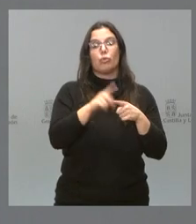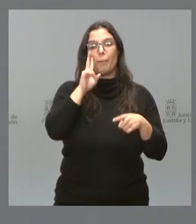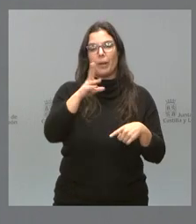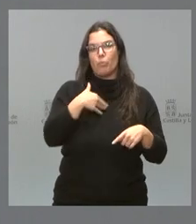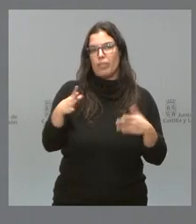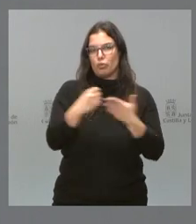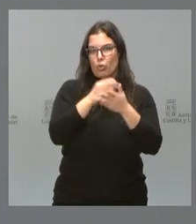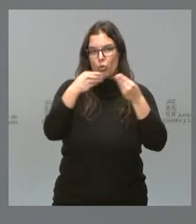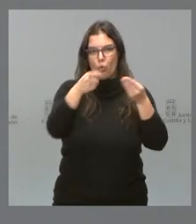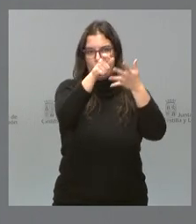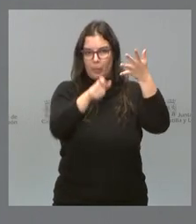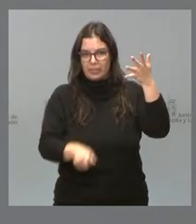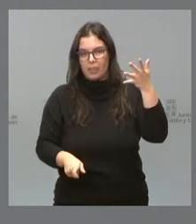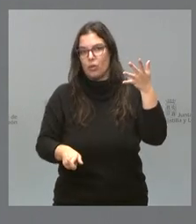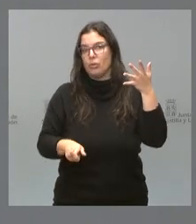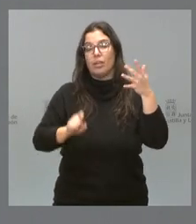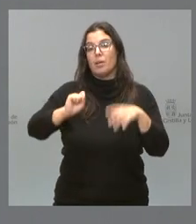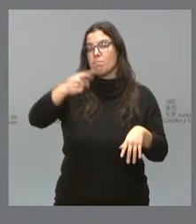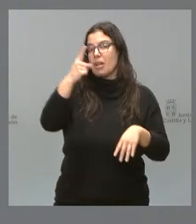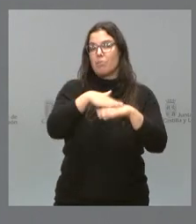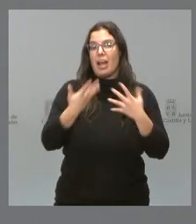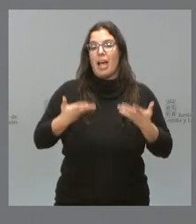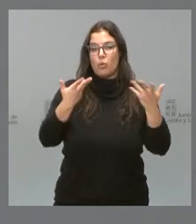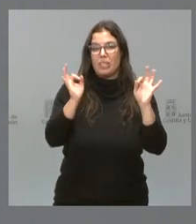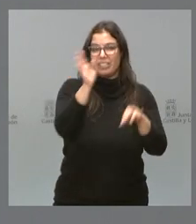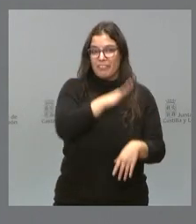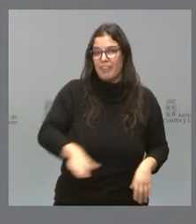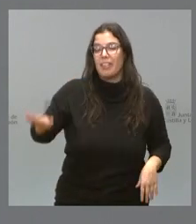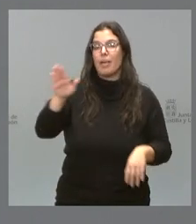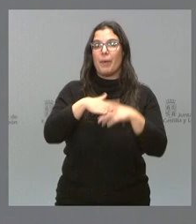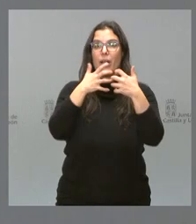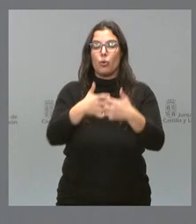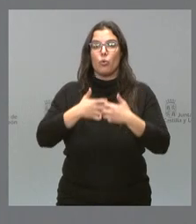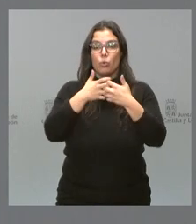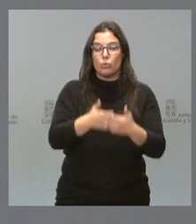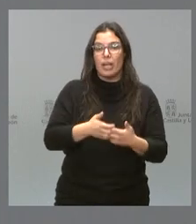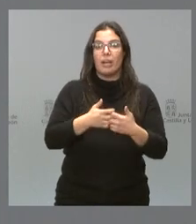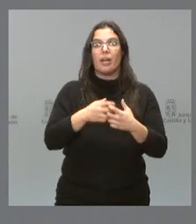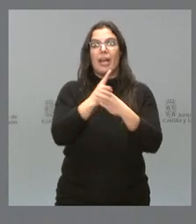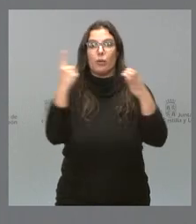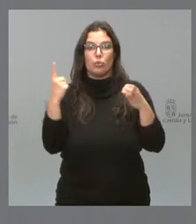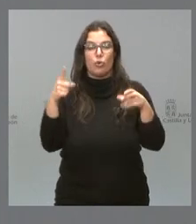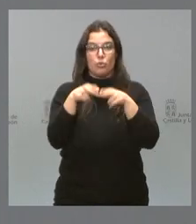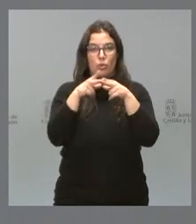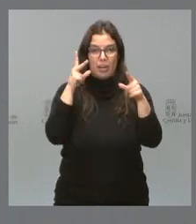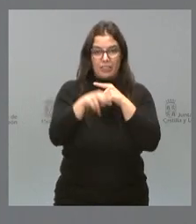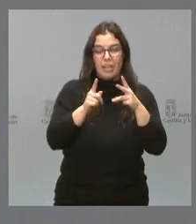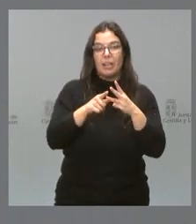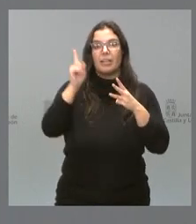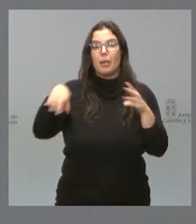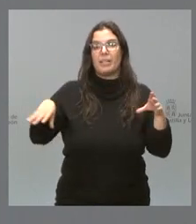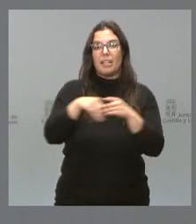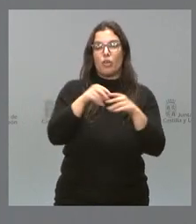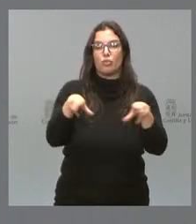estas cantidades que se dirigen básicamente para ayudas a la infancia para la lucha contra la exclusión Social para la inserción sociolaboral para personas